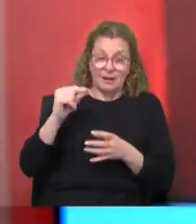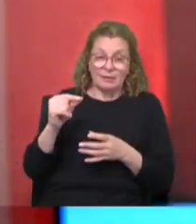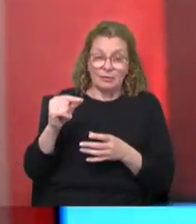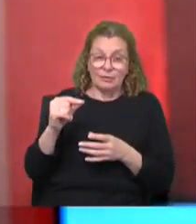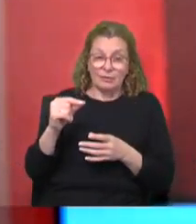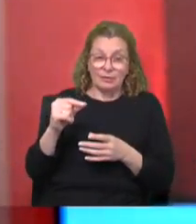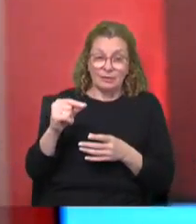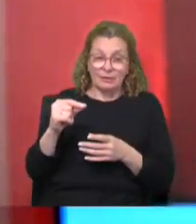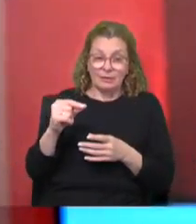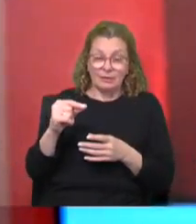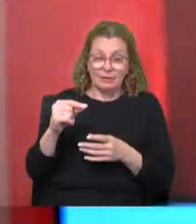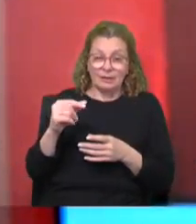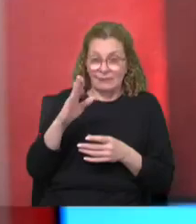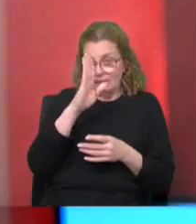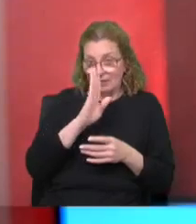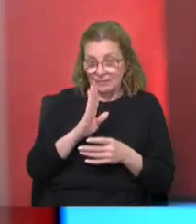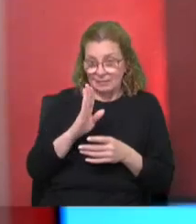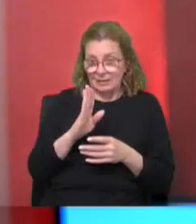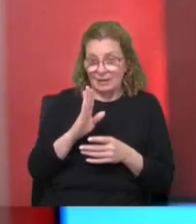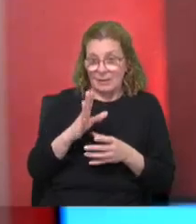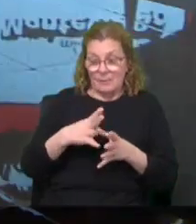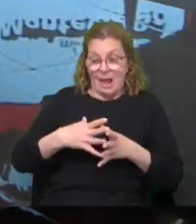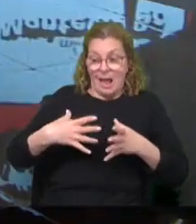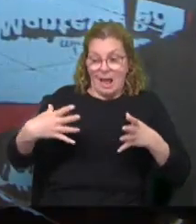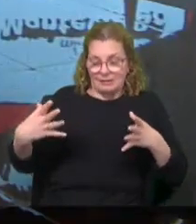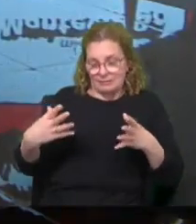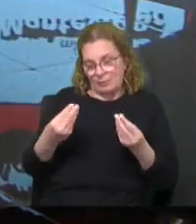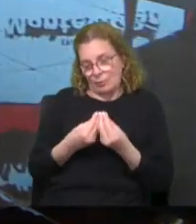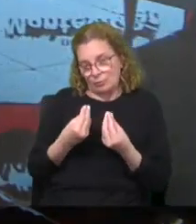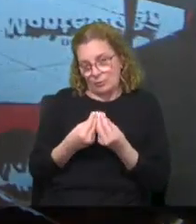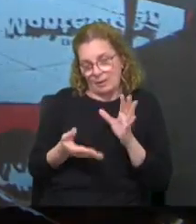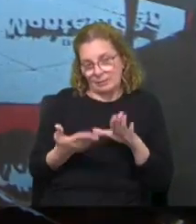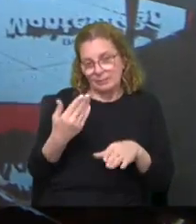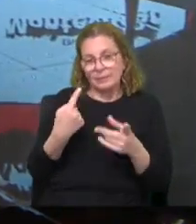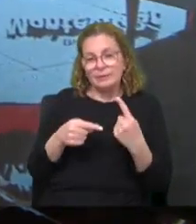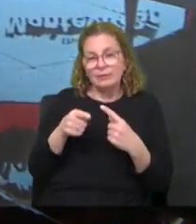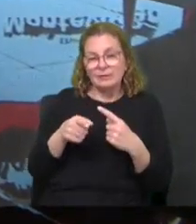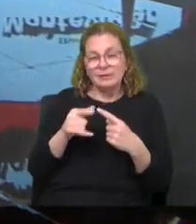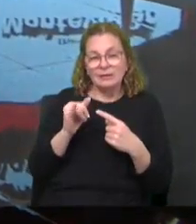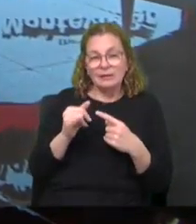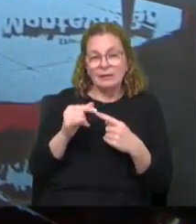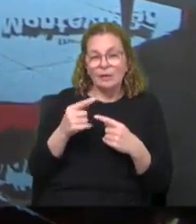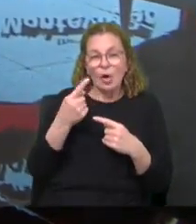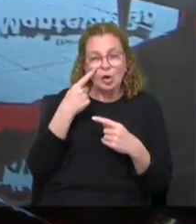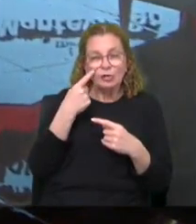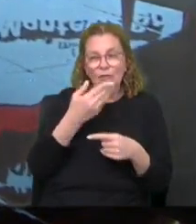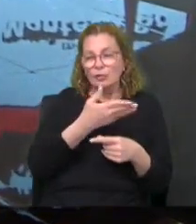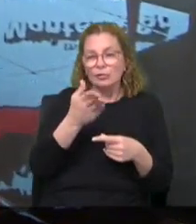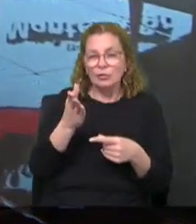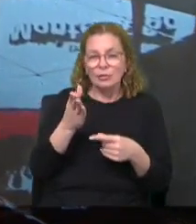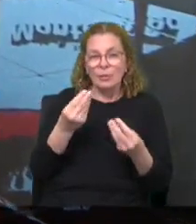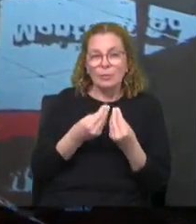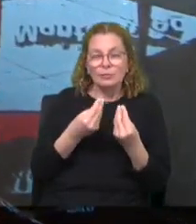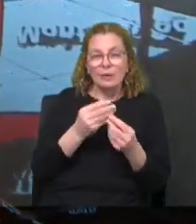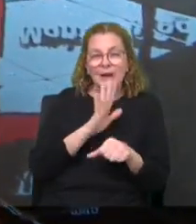Comic Con Experience en San Pablo, que es millones de veces más grande. Pero sí, pasa eso, que se corre un poco la bola. Nos pasa mucho con los